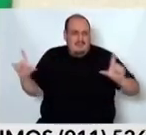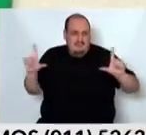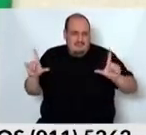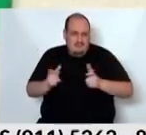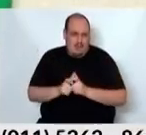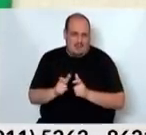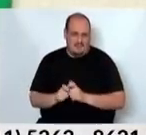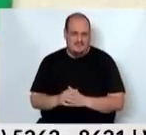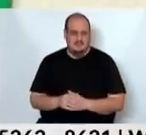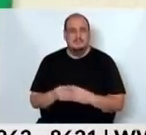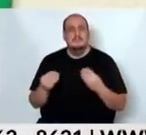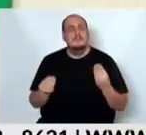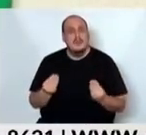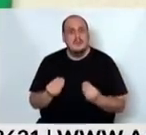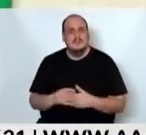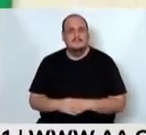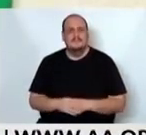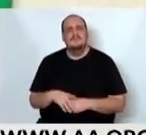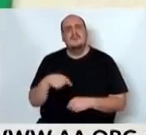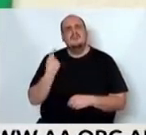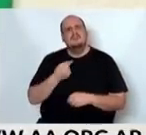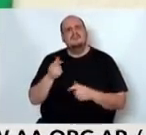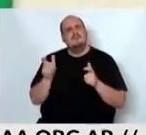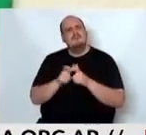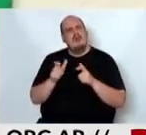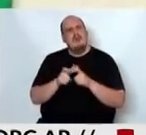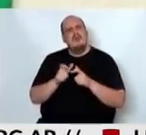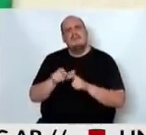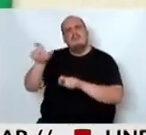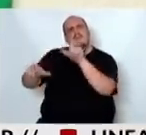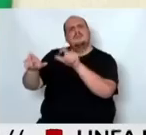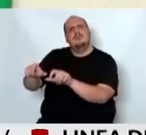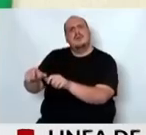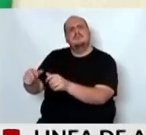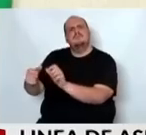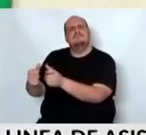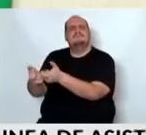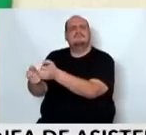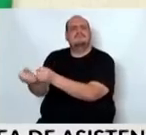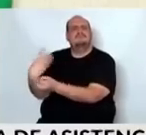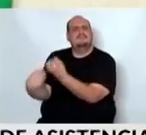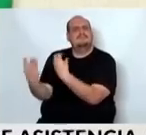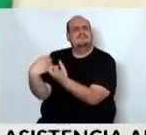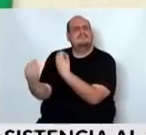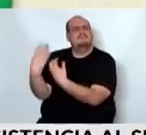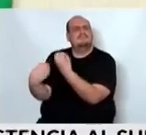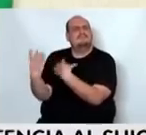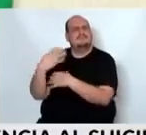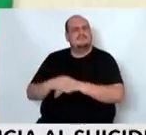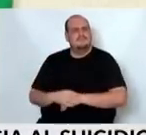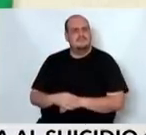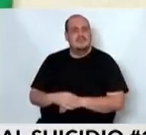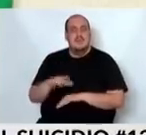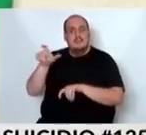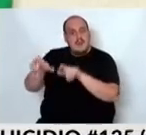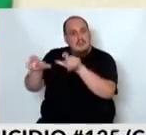qué? Porque cuando nosotros hacemos el programa muchas veces nos escribe gente, siempre nos escribe gente. Pero muchas veces esa gente lo